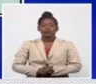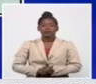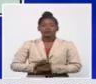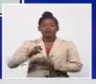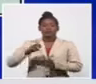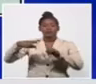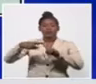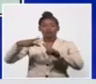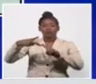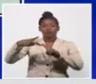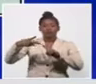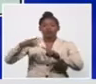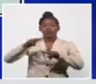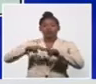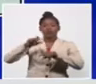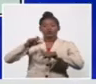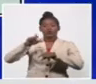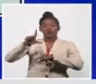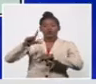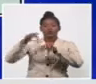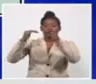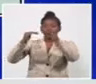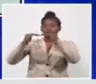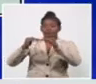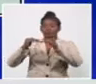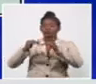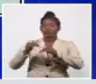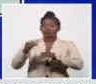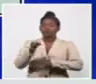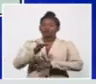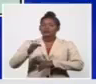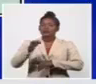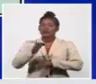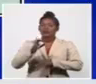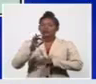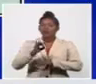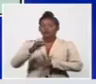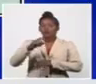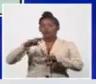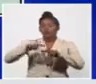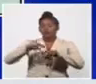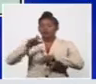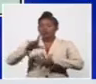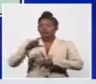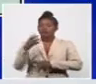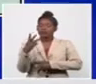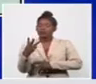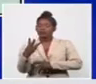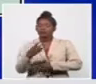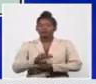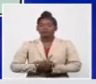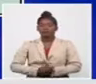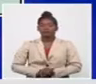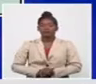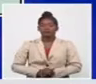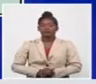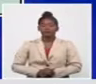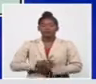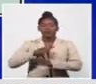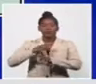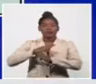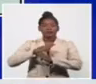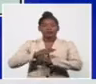y de Holguín, municipio Cabecera, 3 pacientes importados. Y en el caso de Santiago de